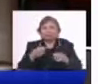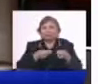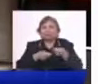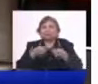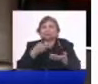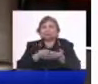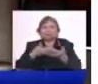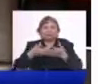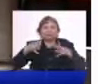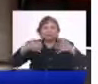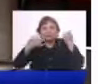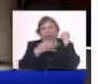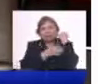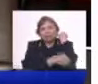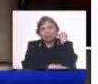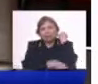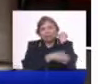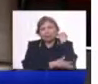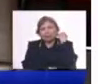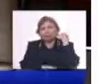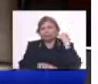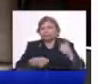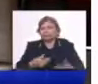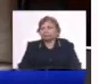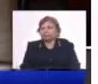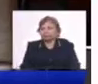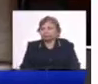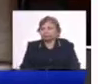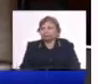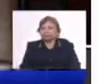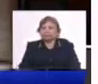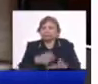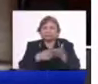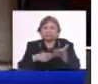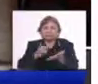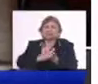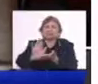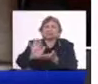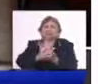están llevando, a tanta pobreza, a tanta discriminación.